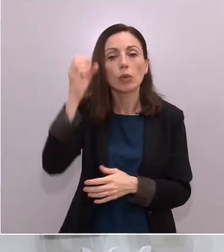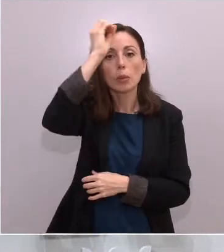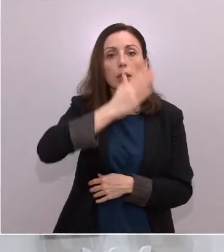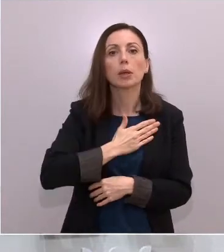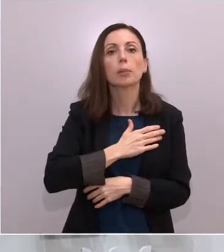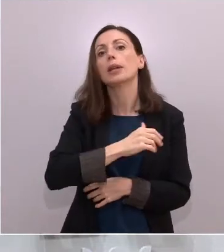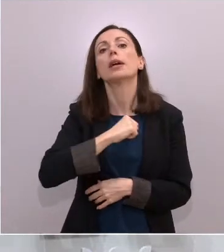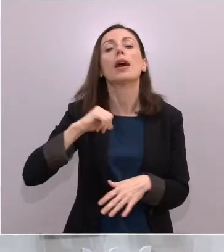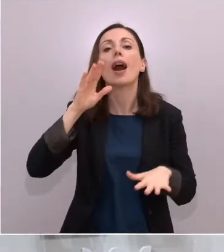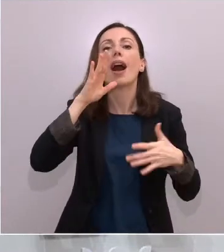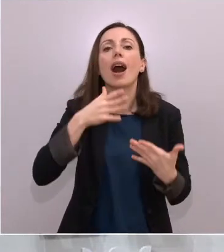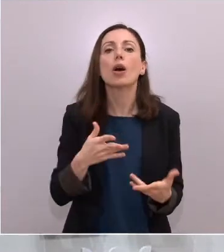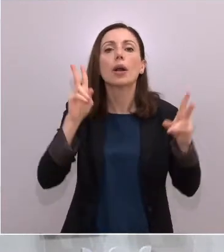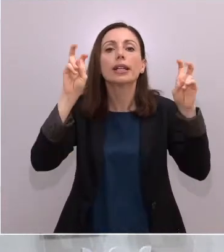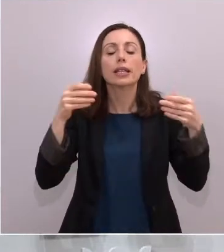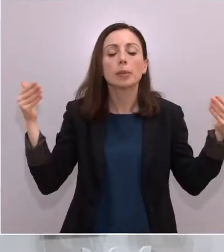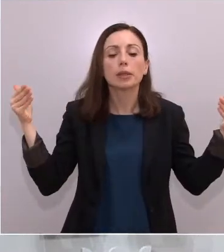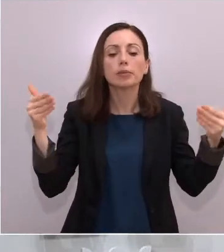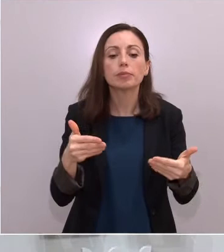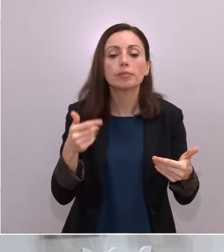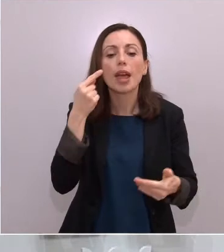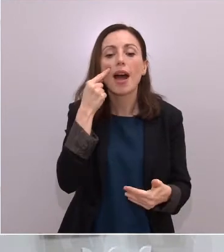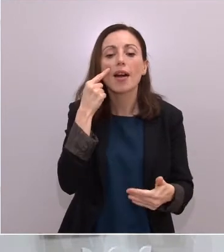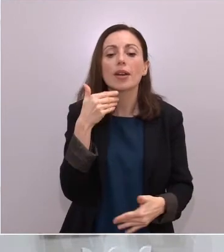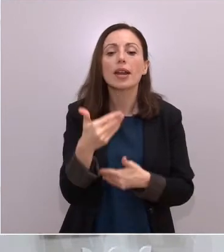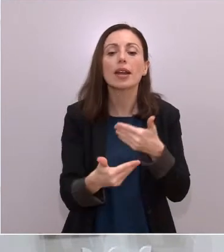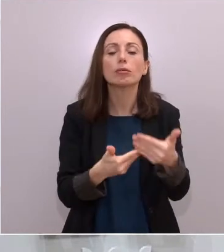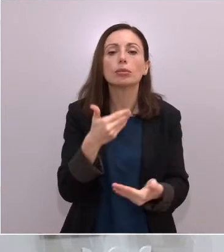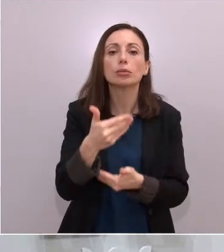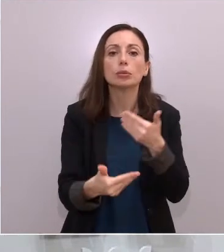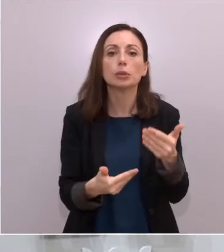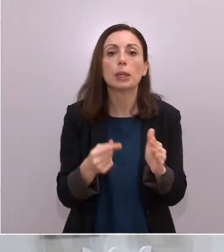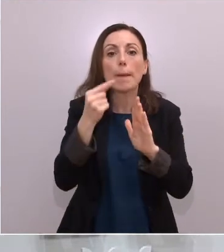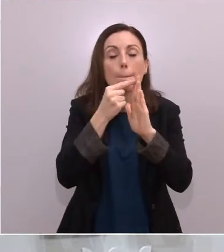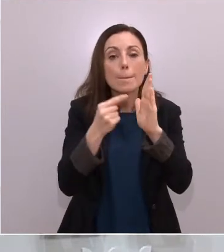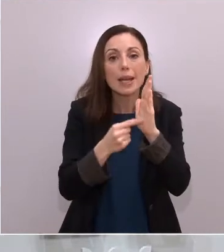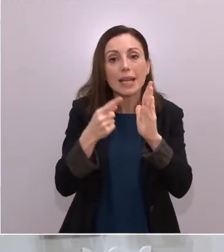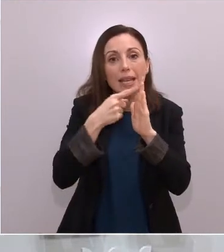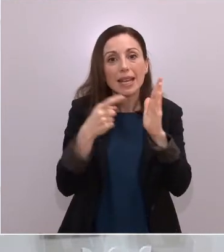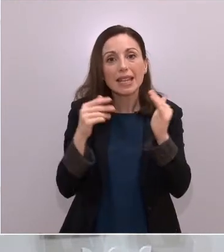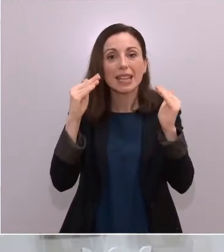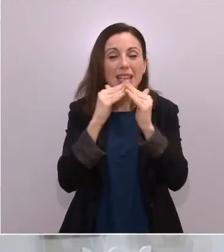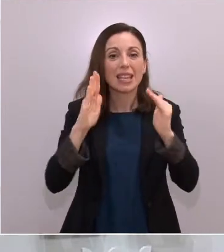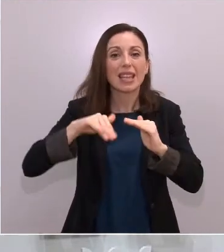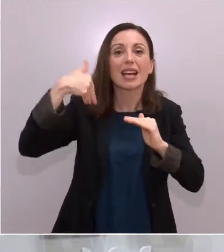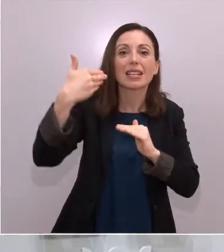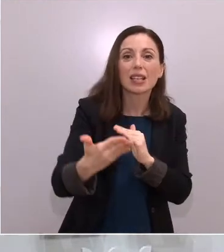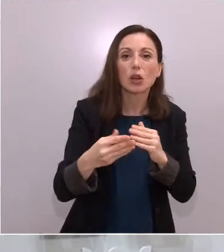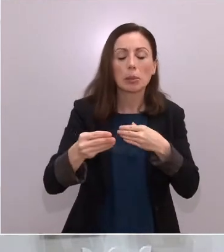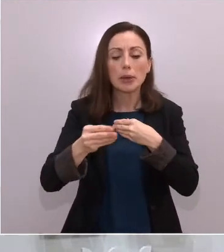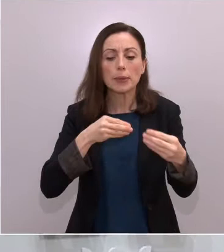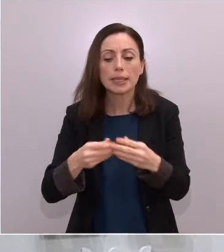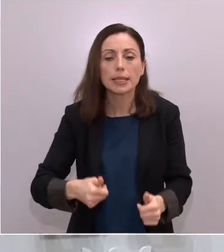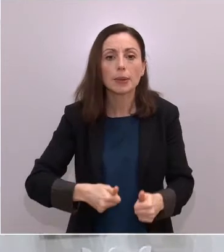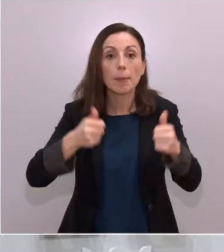Creo que ahora lo que procede es ver cómo evoluciona la medida de desconfinamiento, de flexibilidad de ese confinamiento